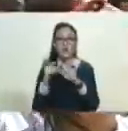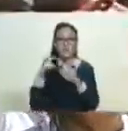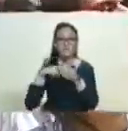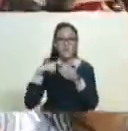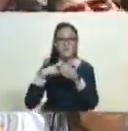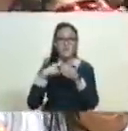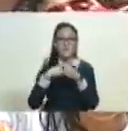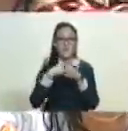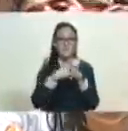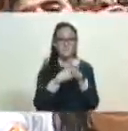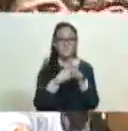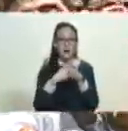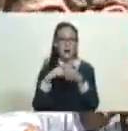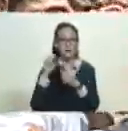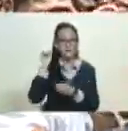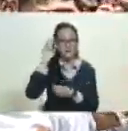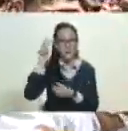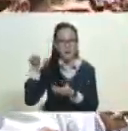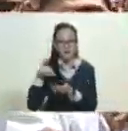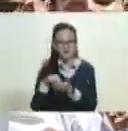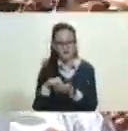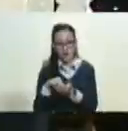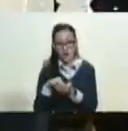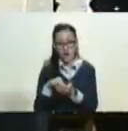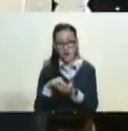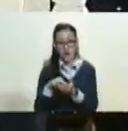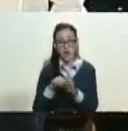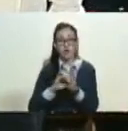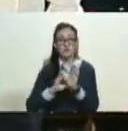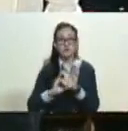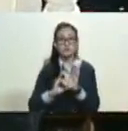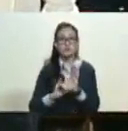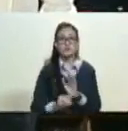de la Asamblea Nacional Constituyente.